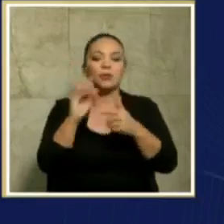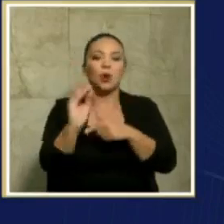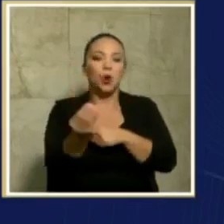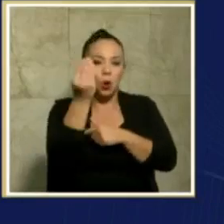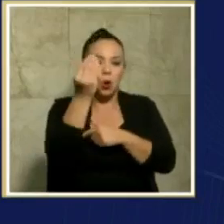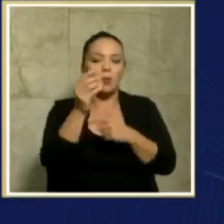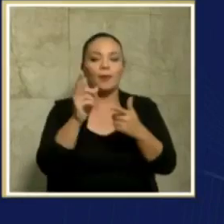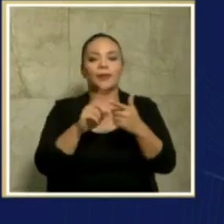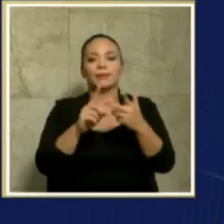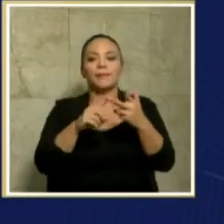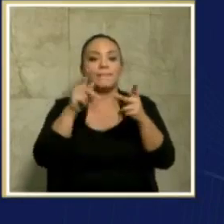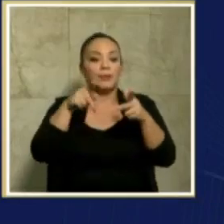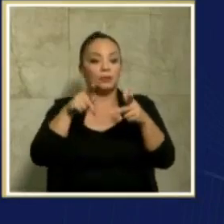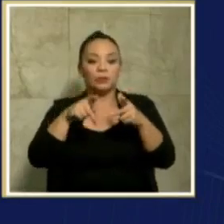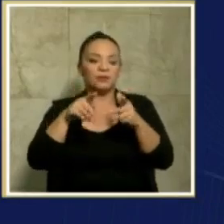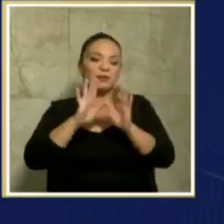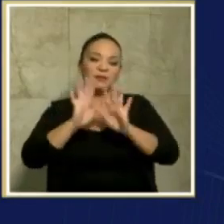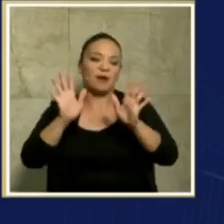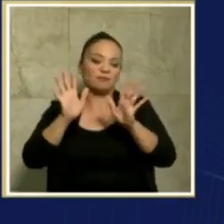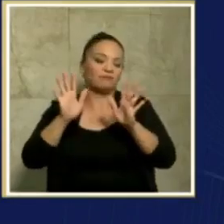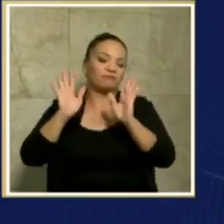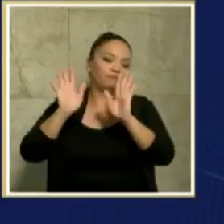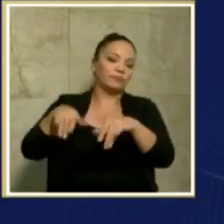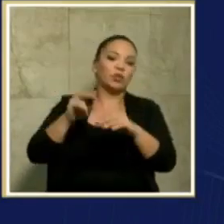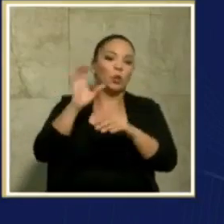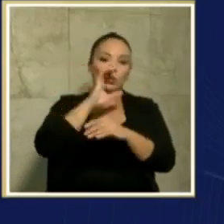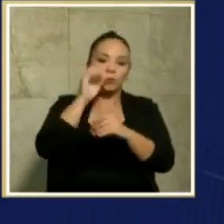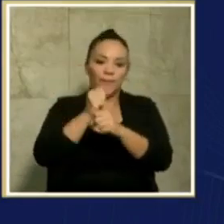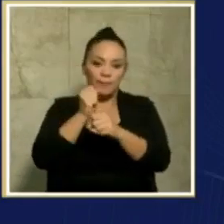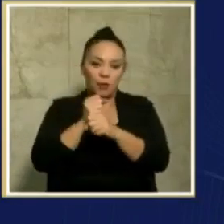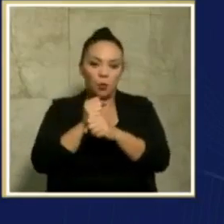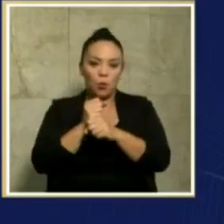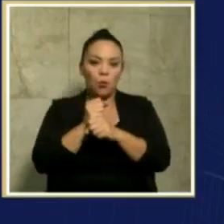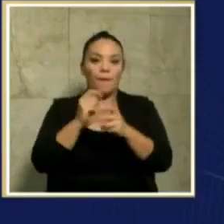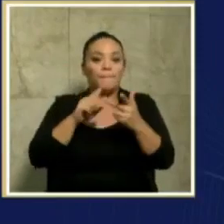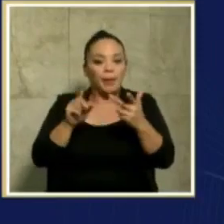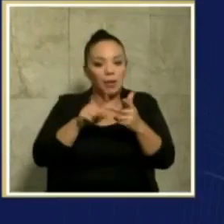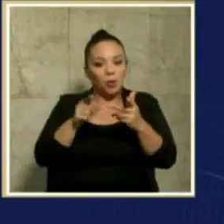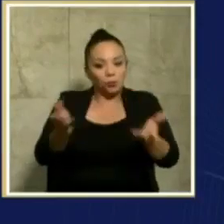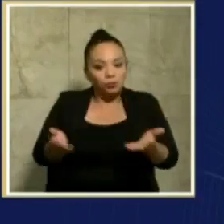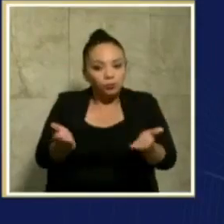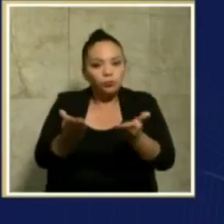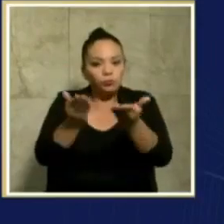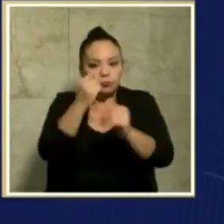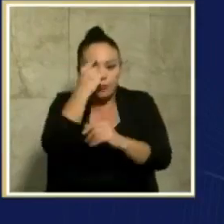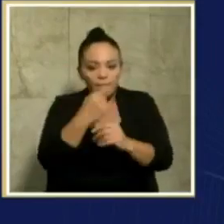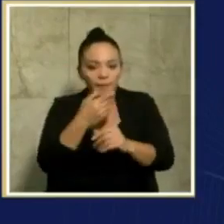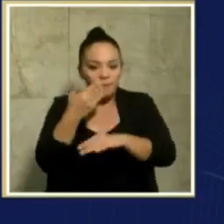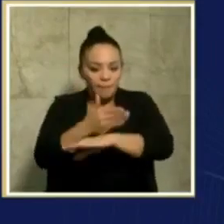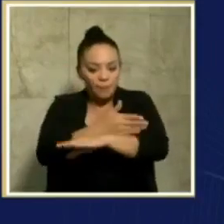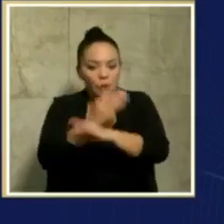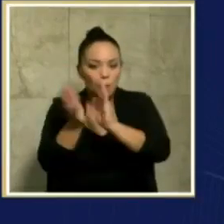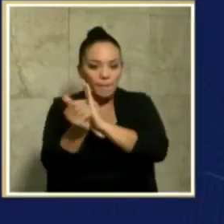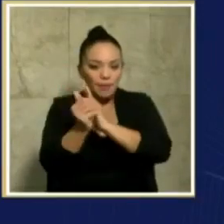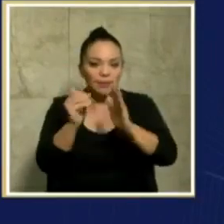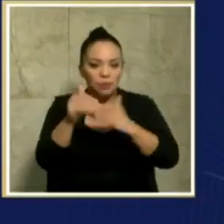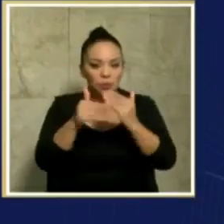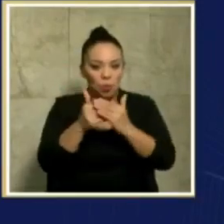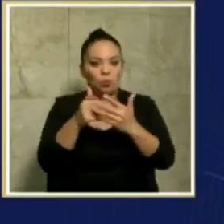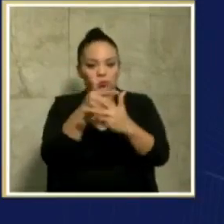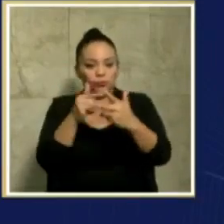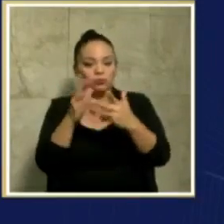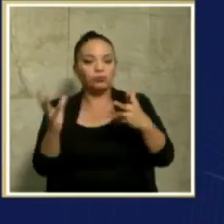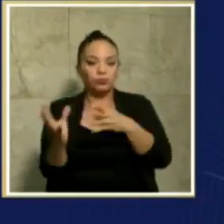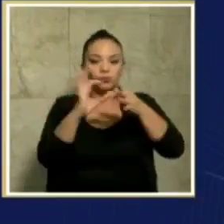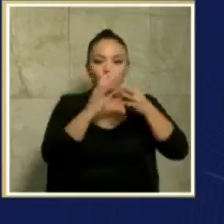la gente que ya dejó de buscar empleo, a través del fortalecimiento de competencias, de su perfil, etcétera, se pueda vincular a